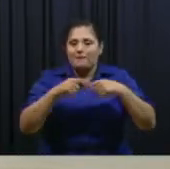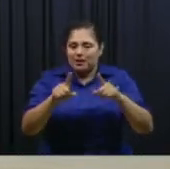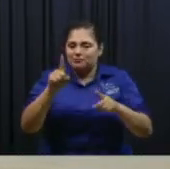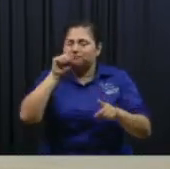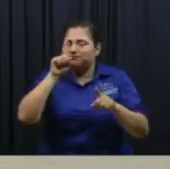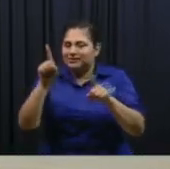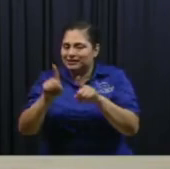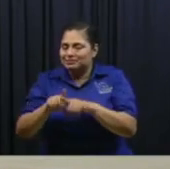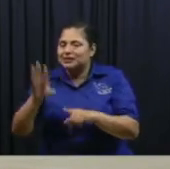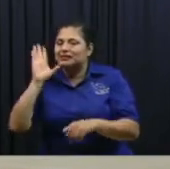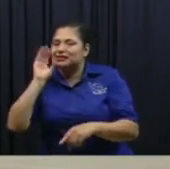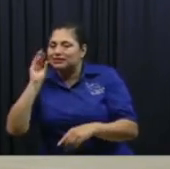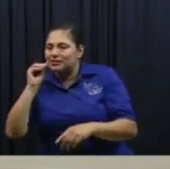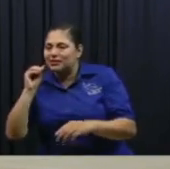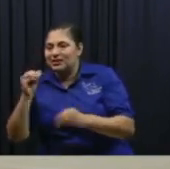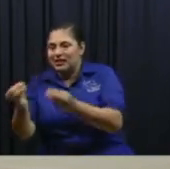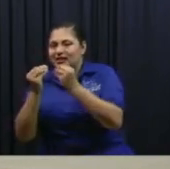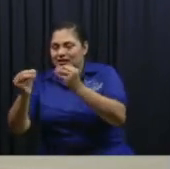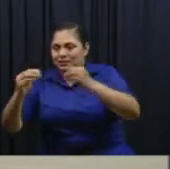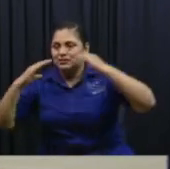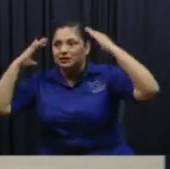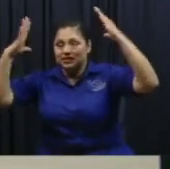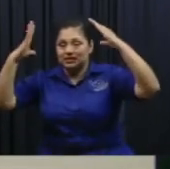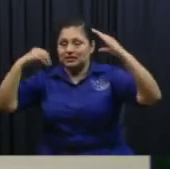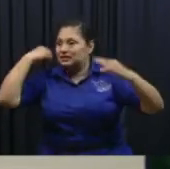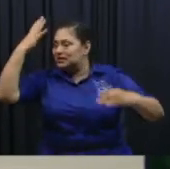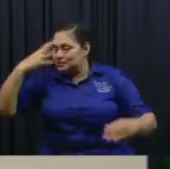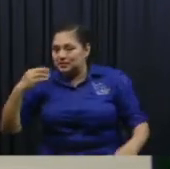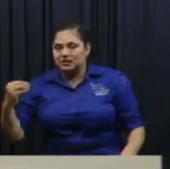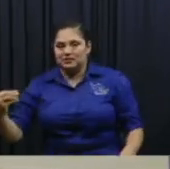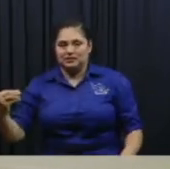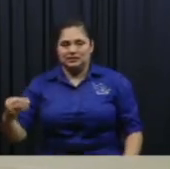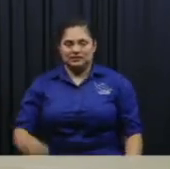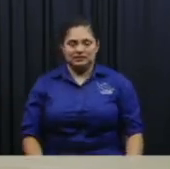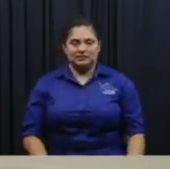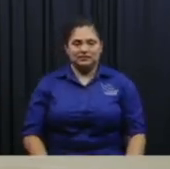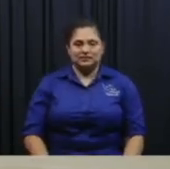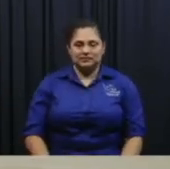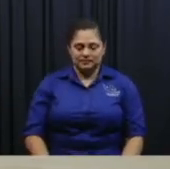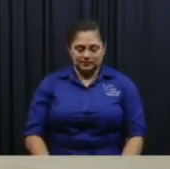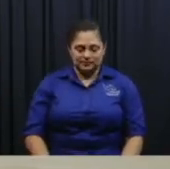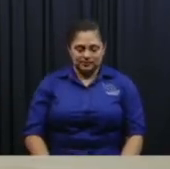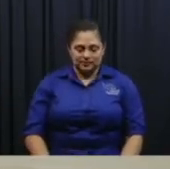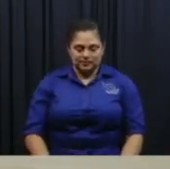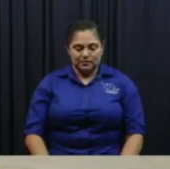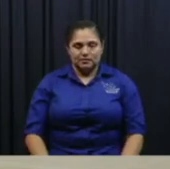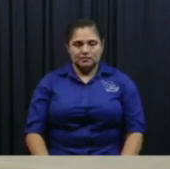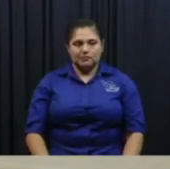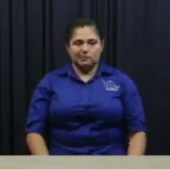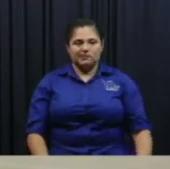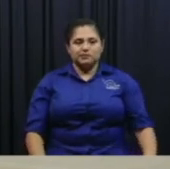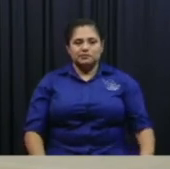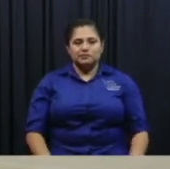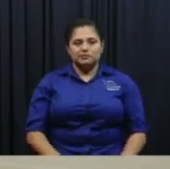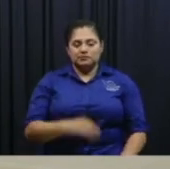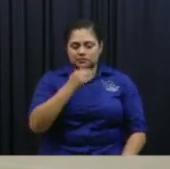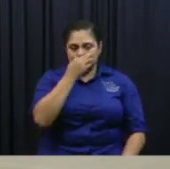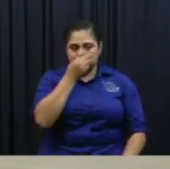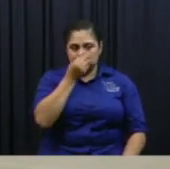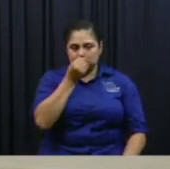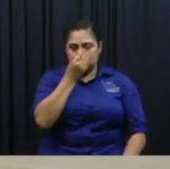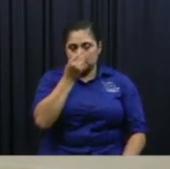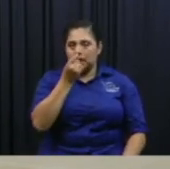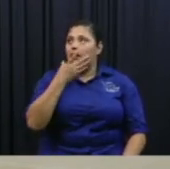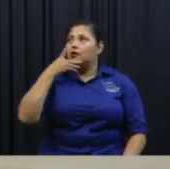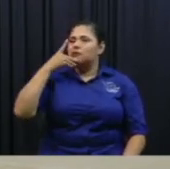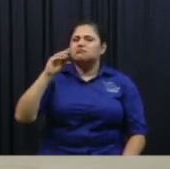14 concatenar con genes veintisiete veintiocho Ok miremos Pues qué te